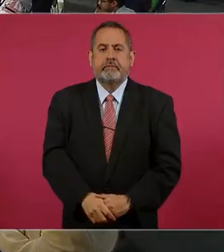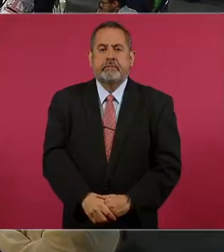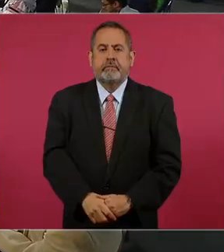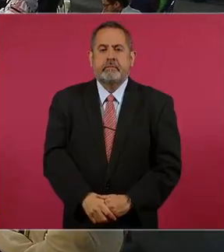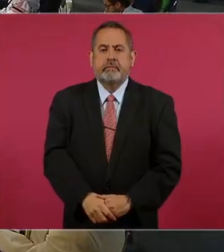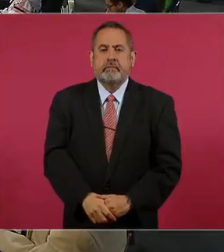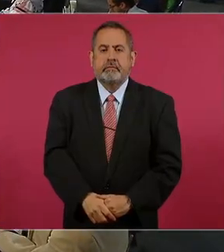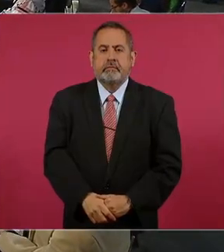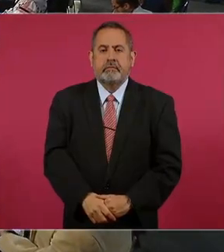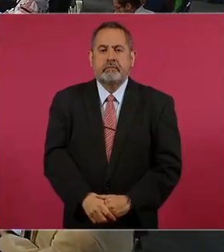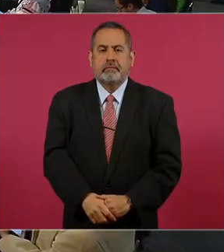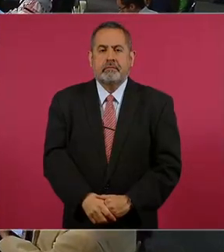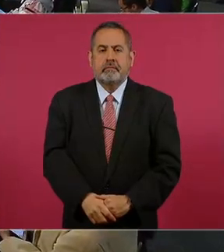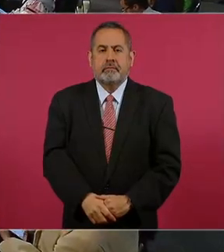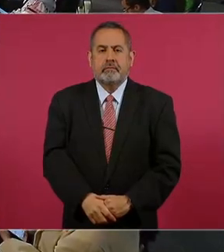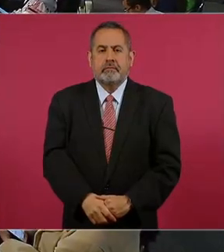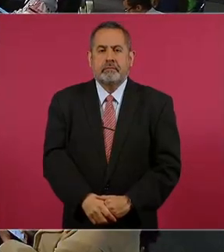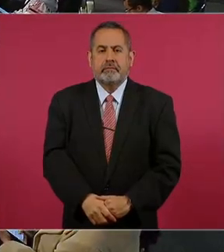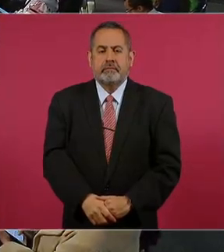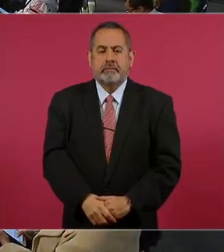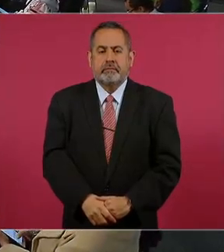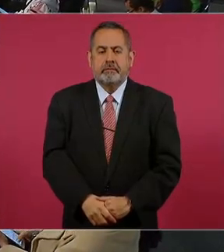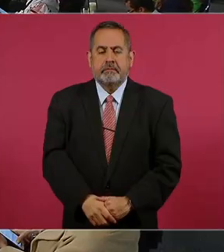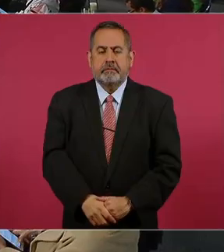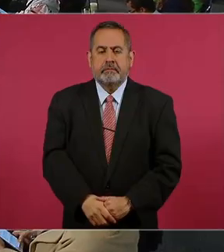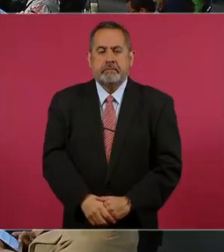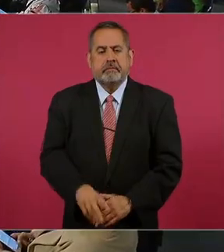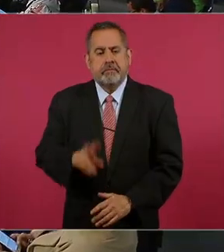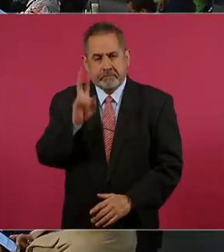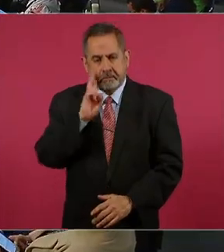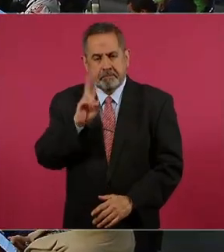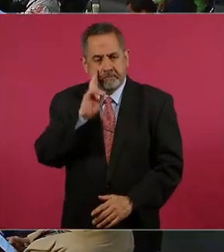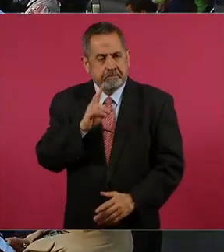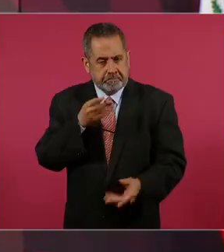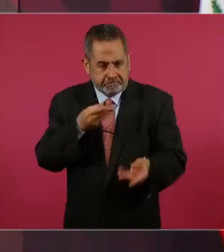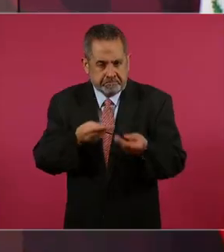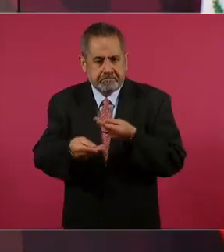vienen hoy a discutir? pues vamos a intercambiar